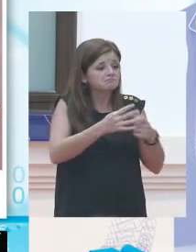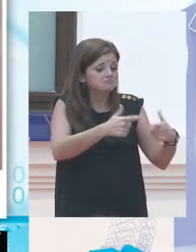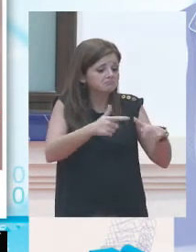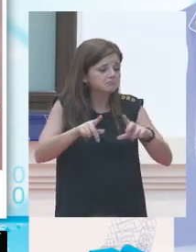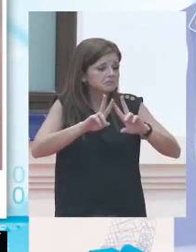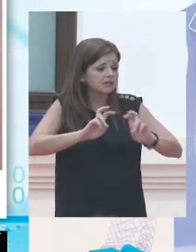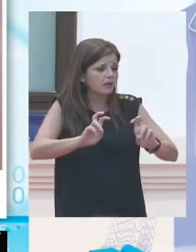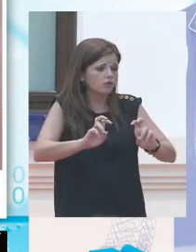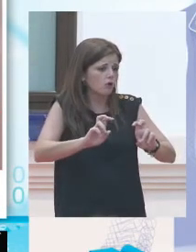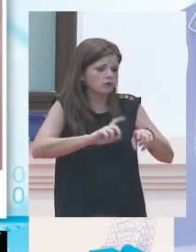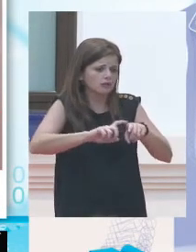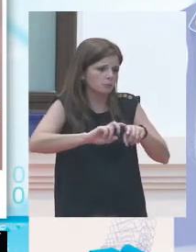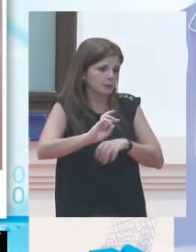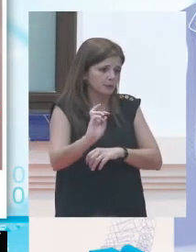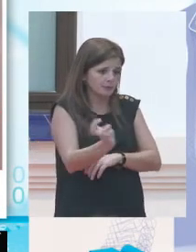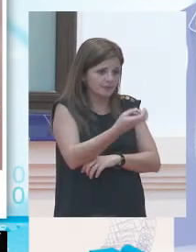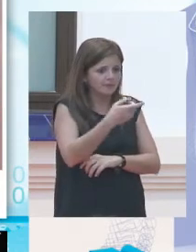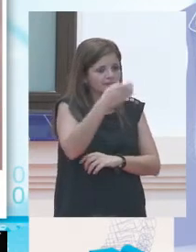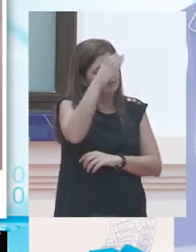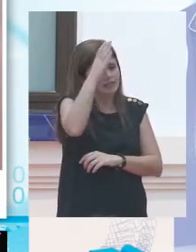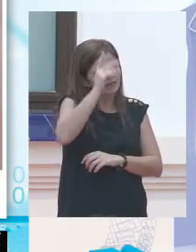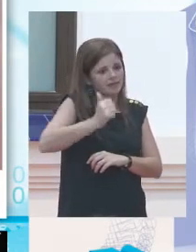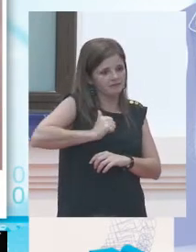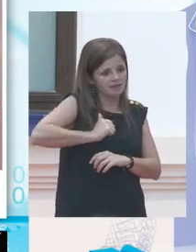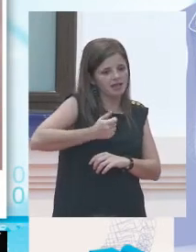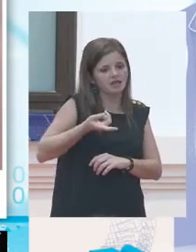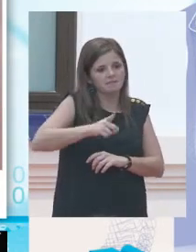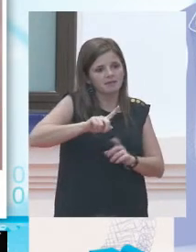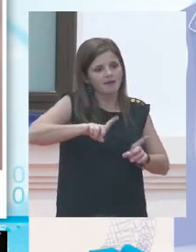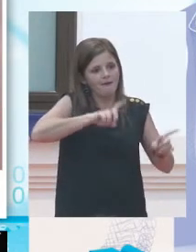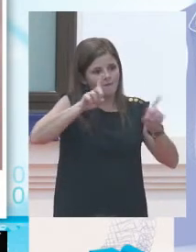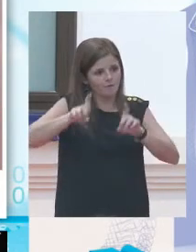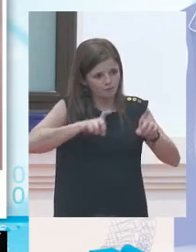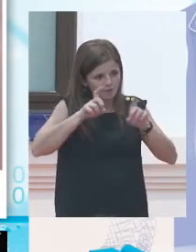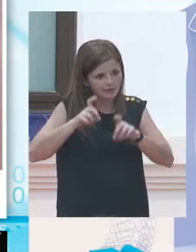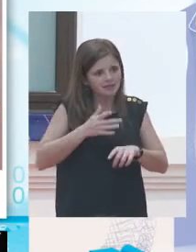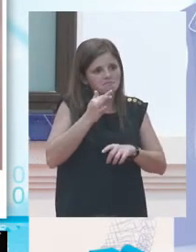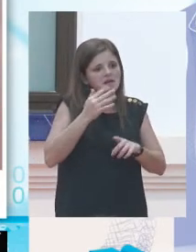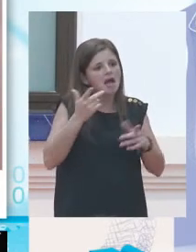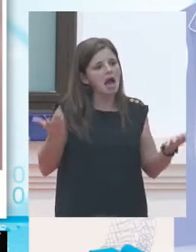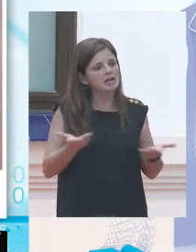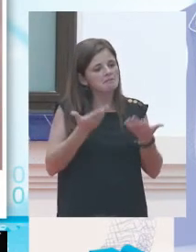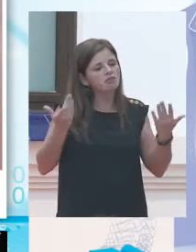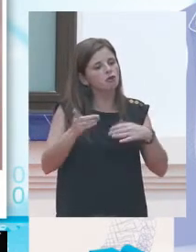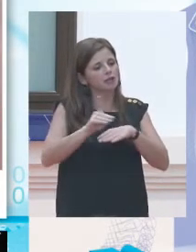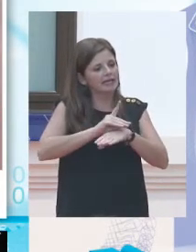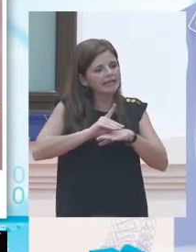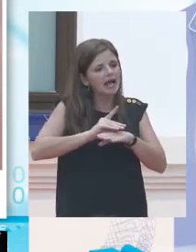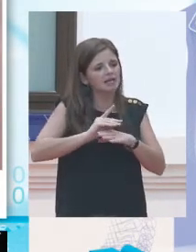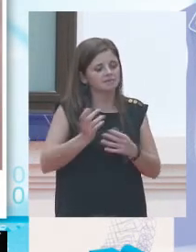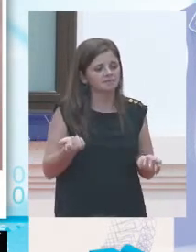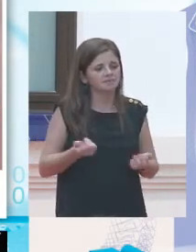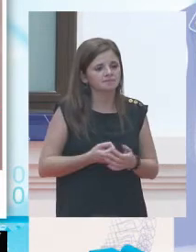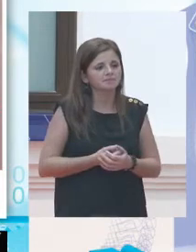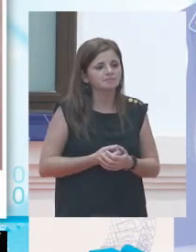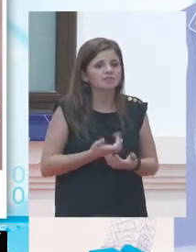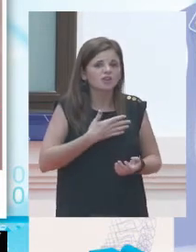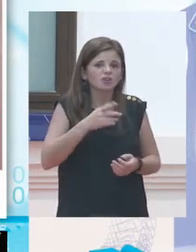muy variados, desde la inteligencia artificial hasta la bioinformática, pasando por la animación digital. Tampoco me